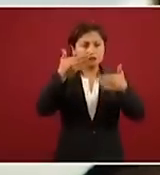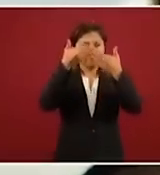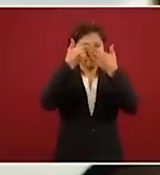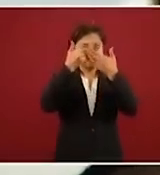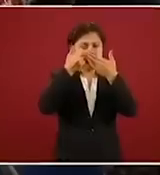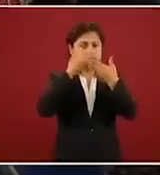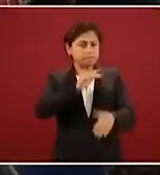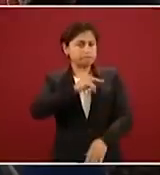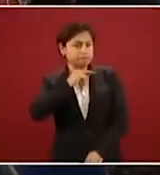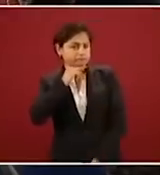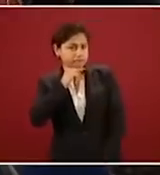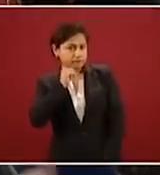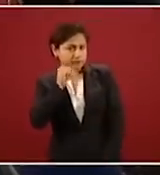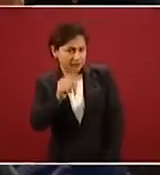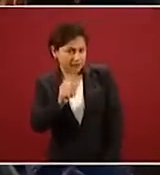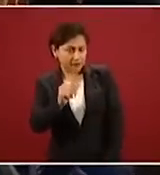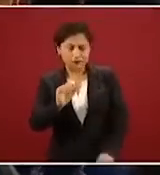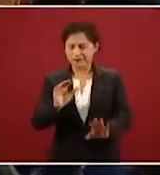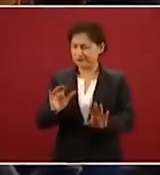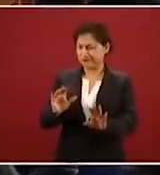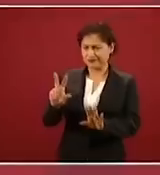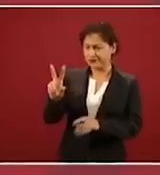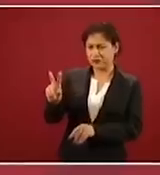objetivos, para